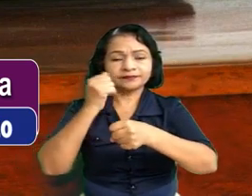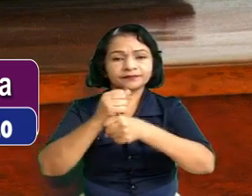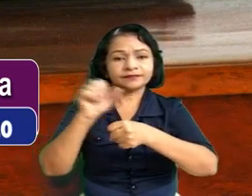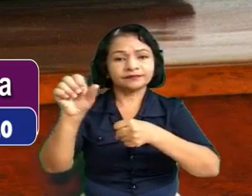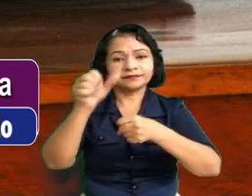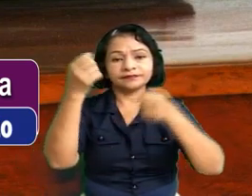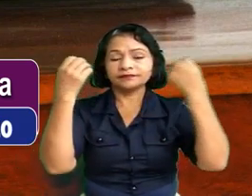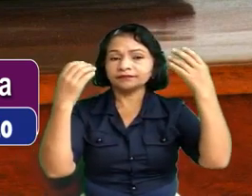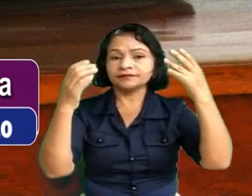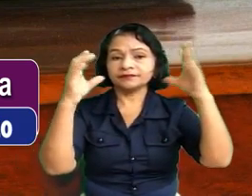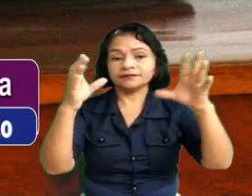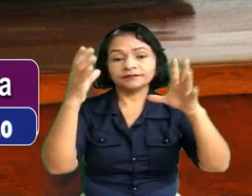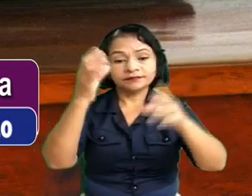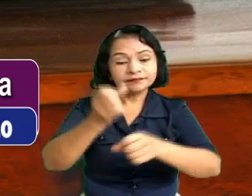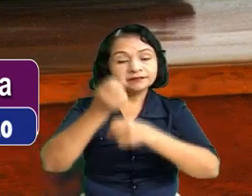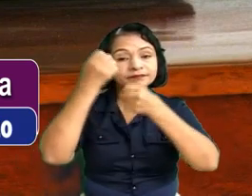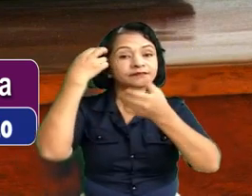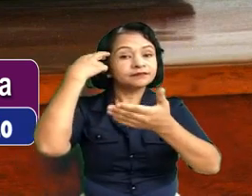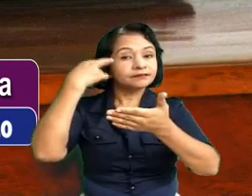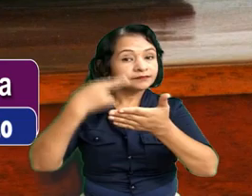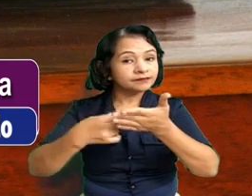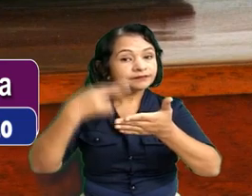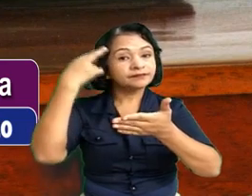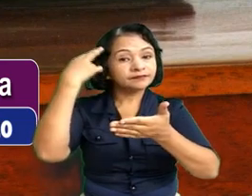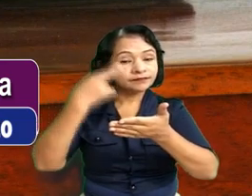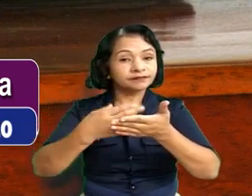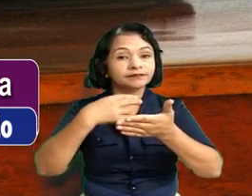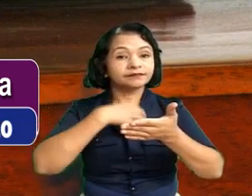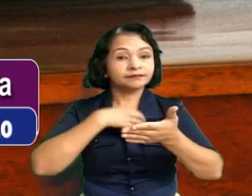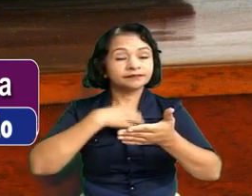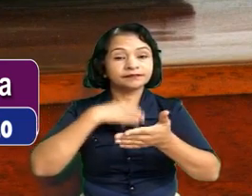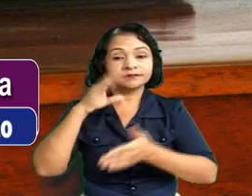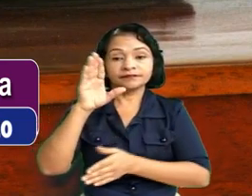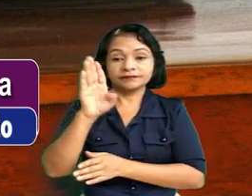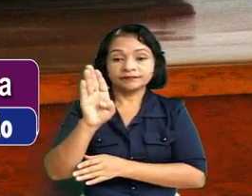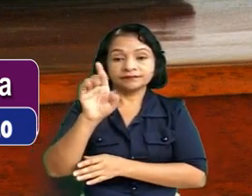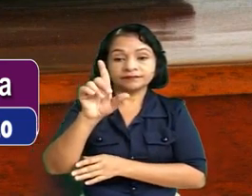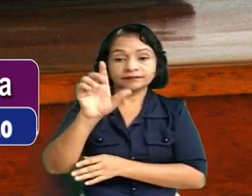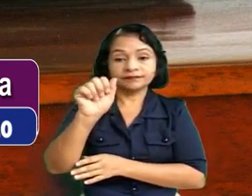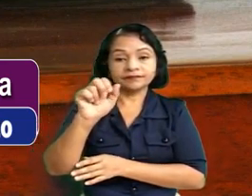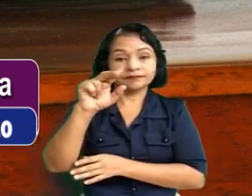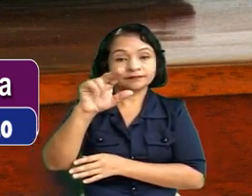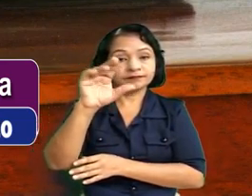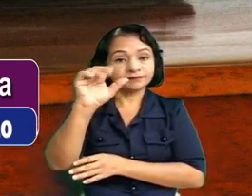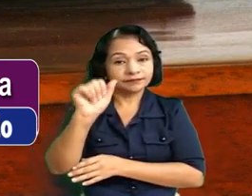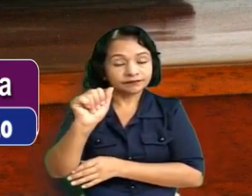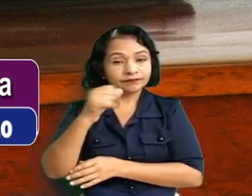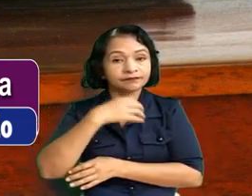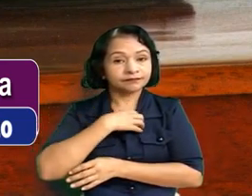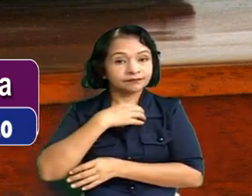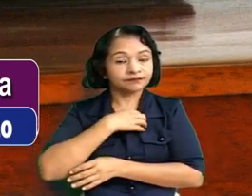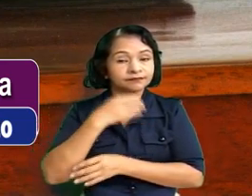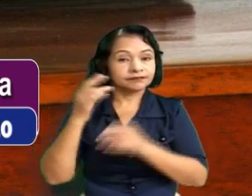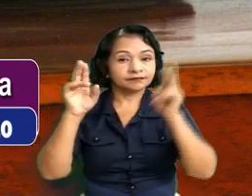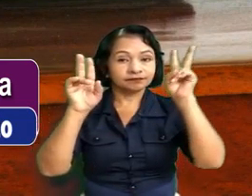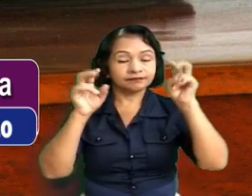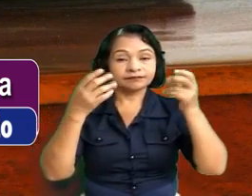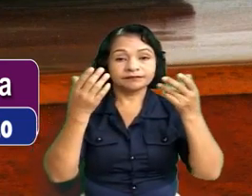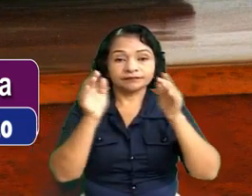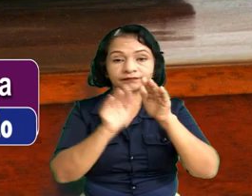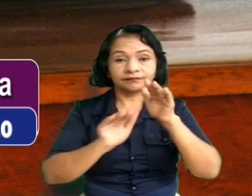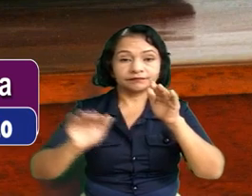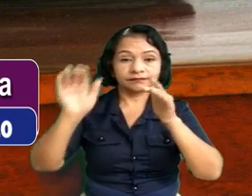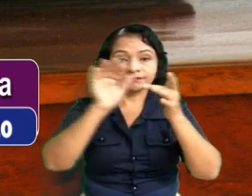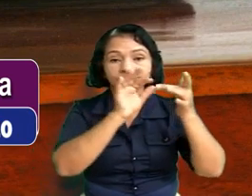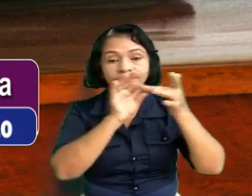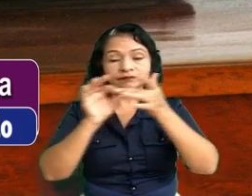están haciendo a partir de ese descubrir la identidad de Blanca Arauz como Blanca Arauz, con su propio peso y dentro de su gran magnitud